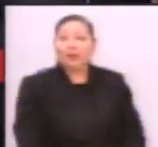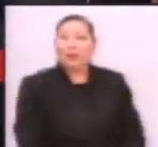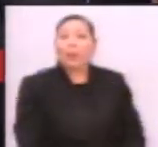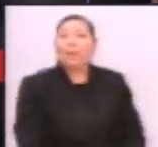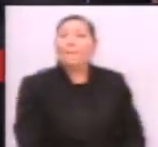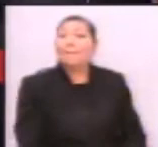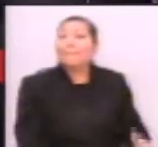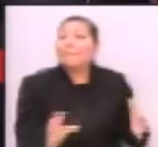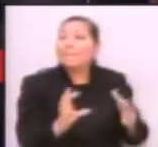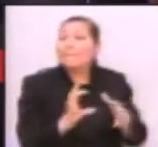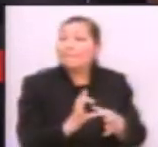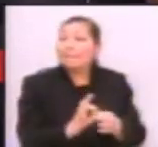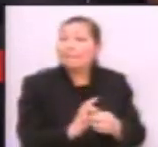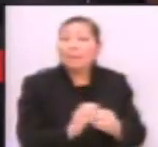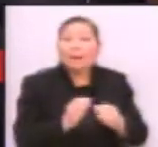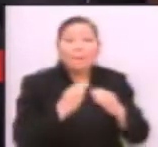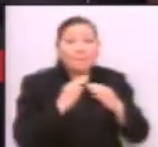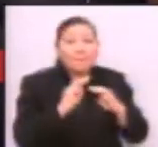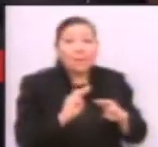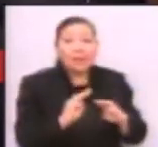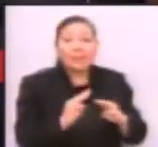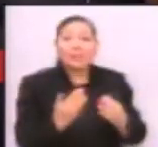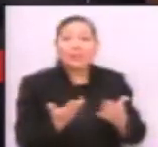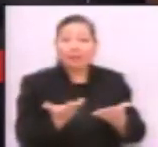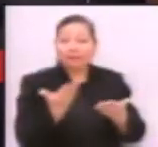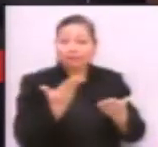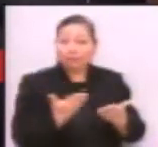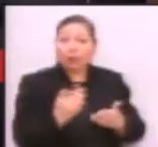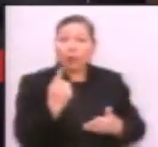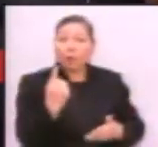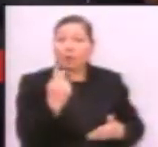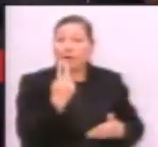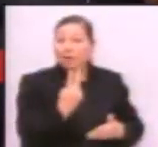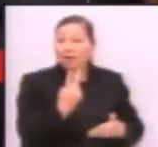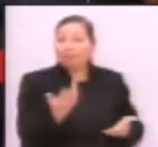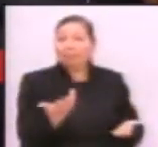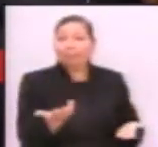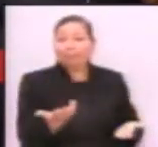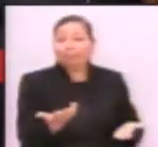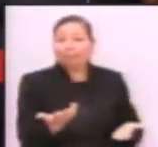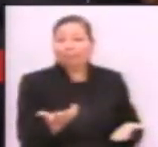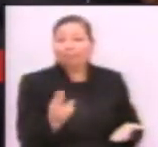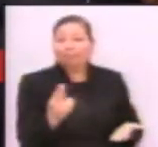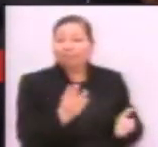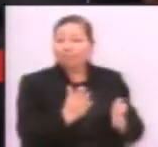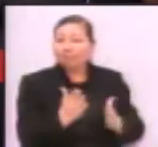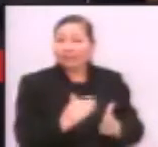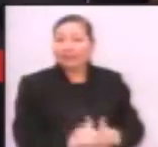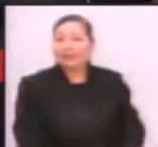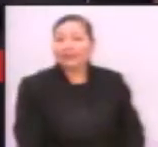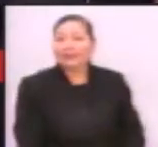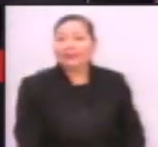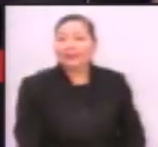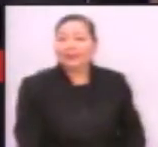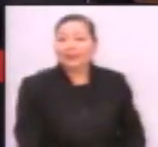delito, vinculados a los mencionados en los acápites 1 y 2, ¿qué será eso de vinculados, no?